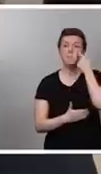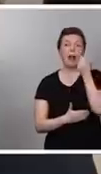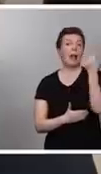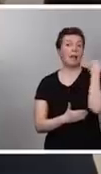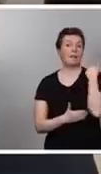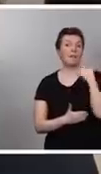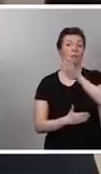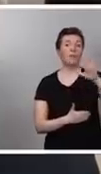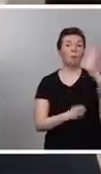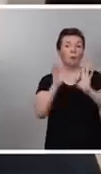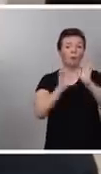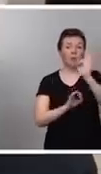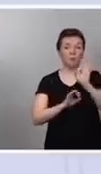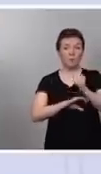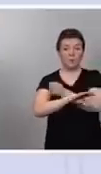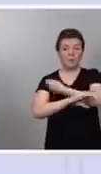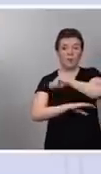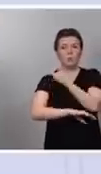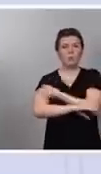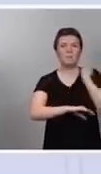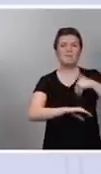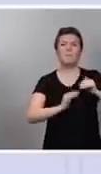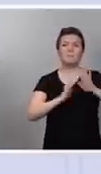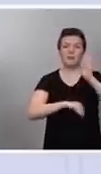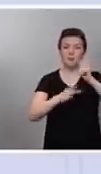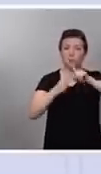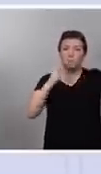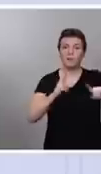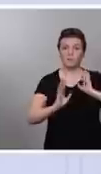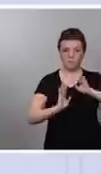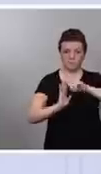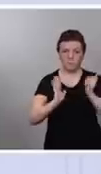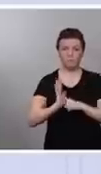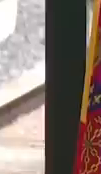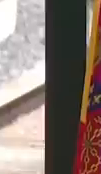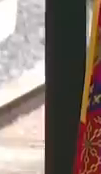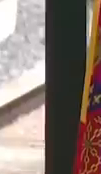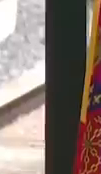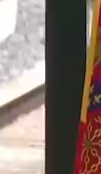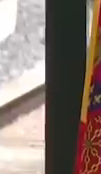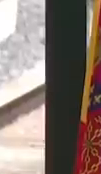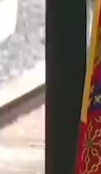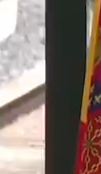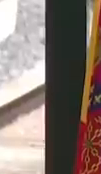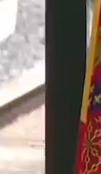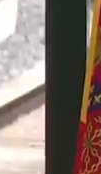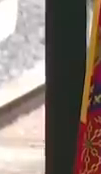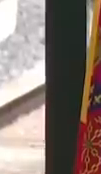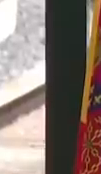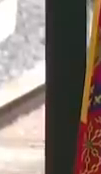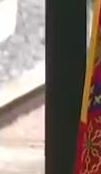las cifras de PIB, de las cifras de paro, de las cifras de inflación. ¿Cómo se